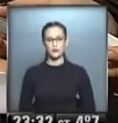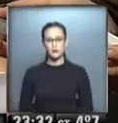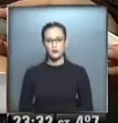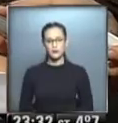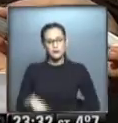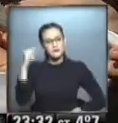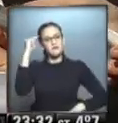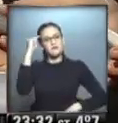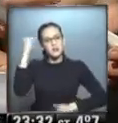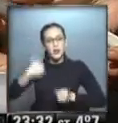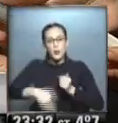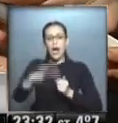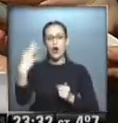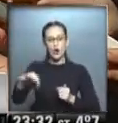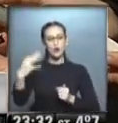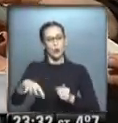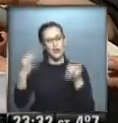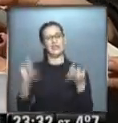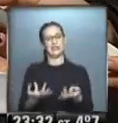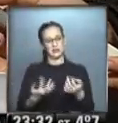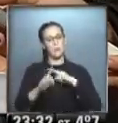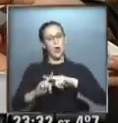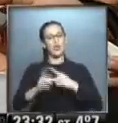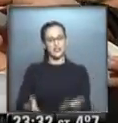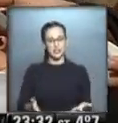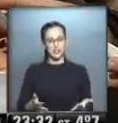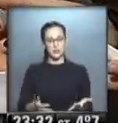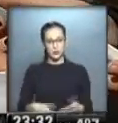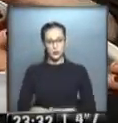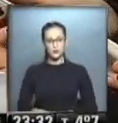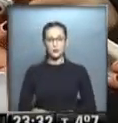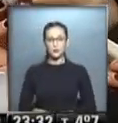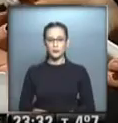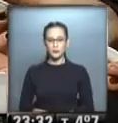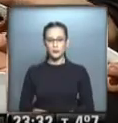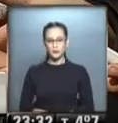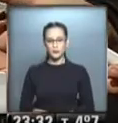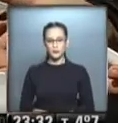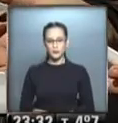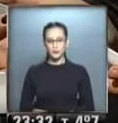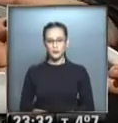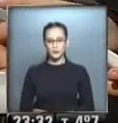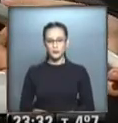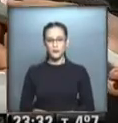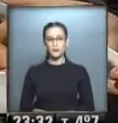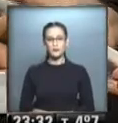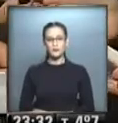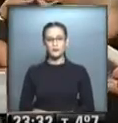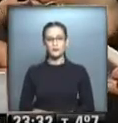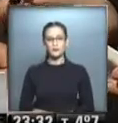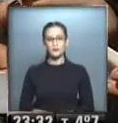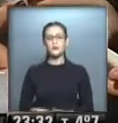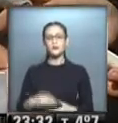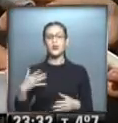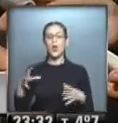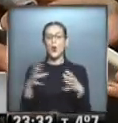que en octubre vamos por más, que realmente ha habido una elección que es la que coloca a aquellos partidos y a aquellos candidatos que van a estar en